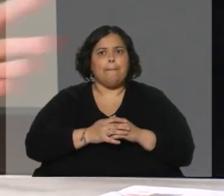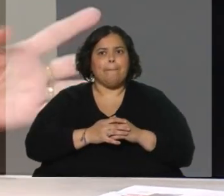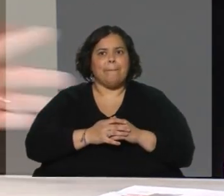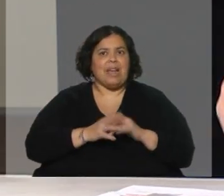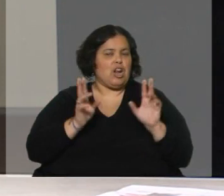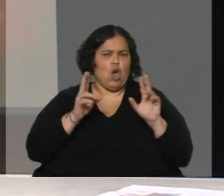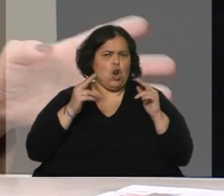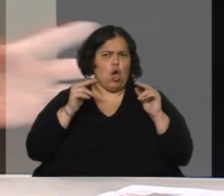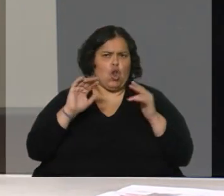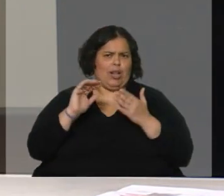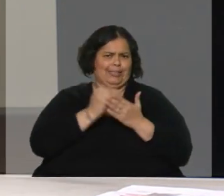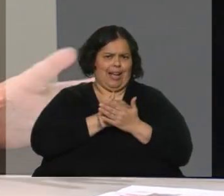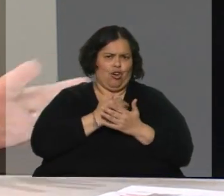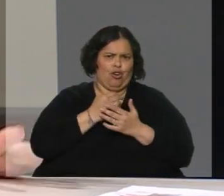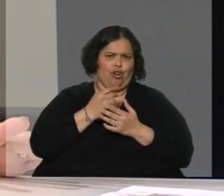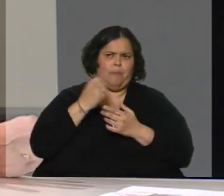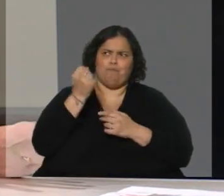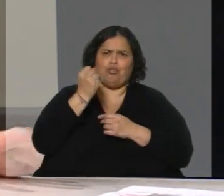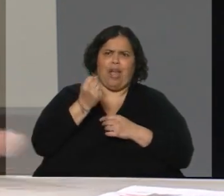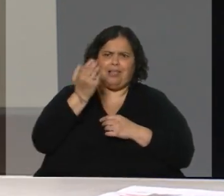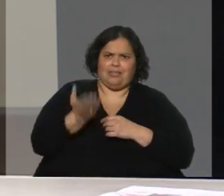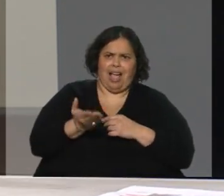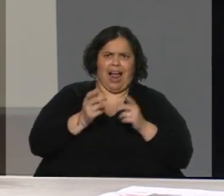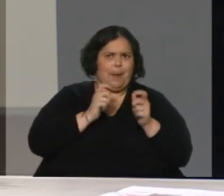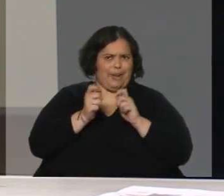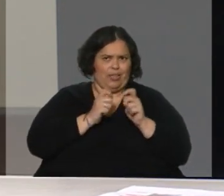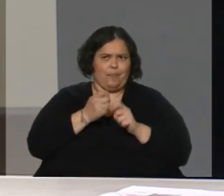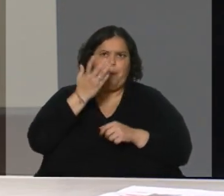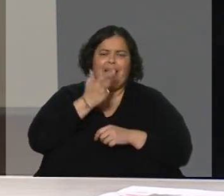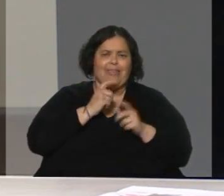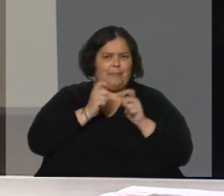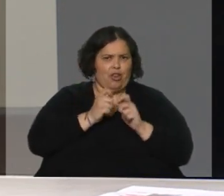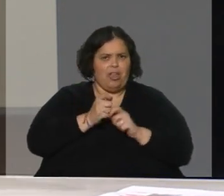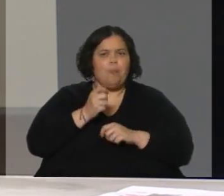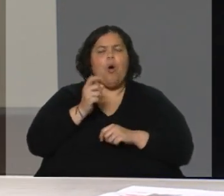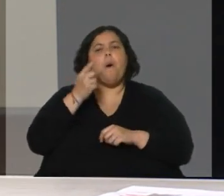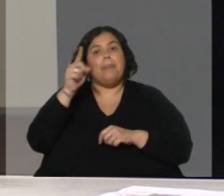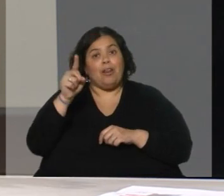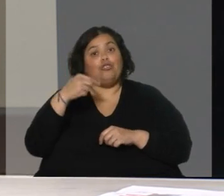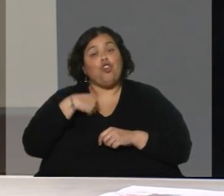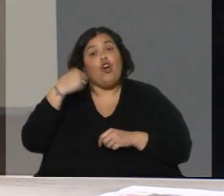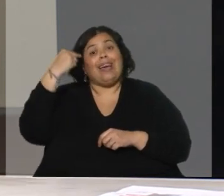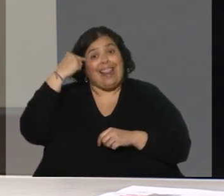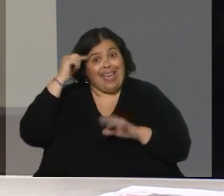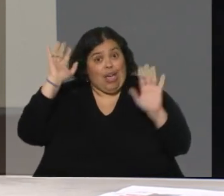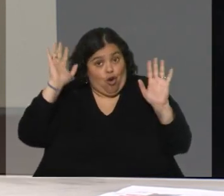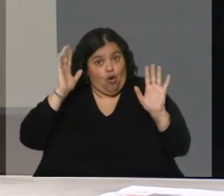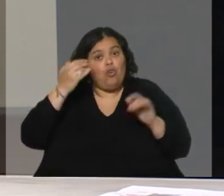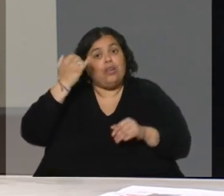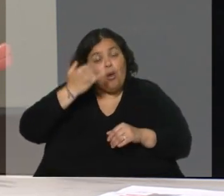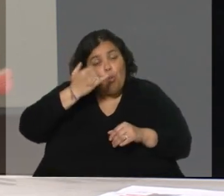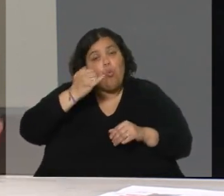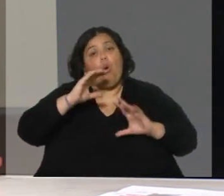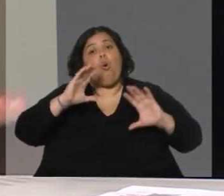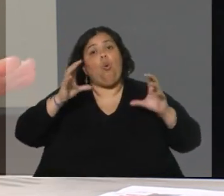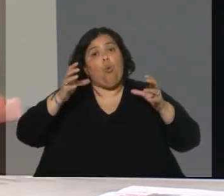al periodismo me encanta el periodismo de hecho era mi segunda profesión adoro el periodismo no le estoy quitando crédito creo que aquí hubo un